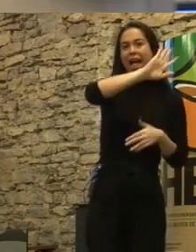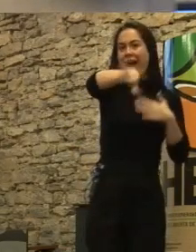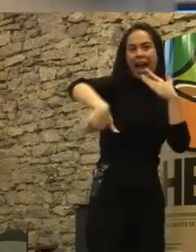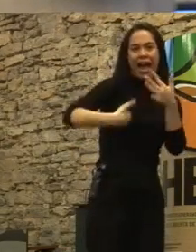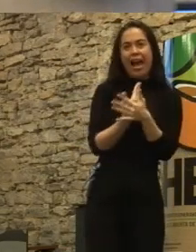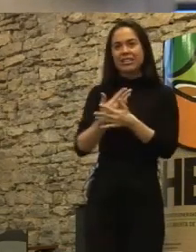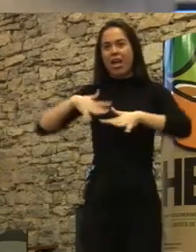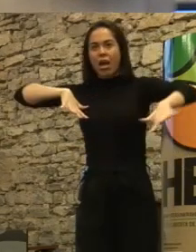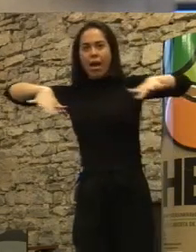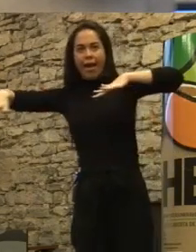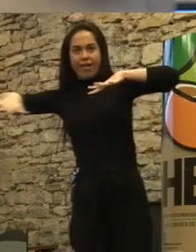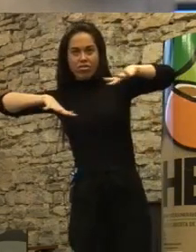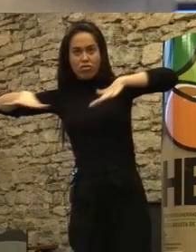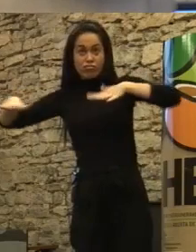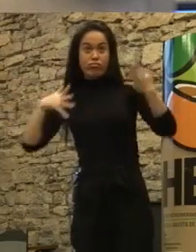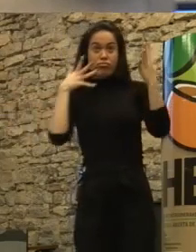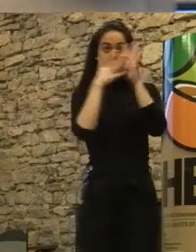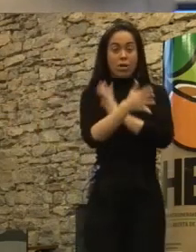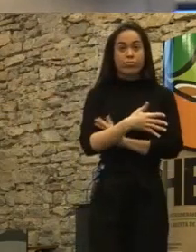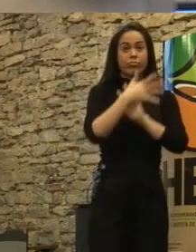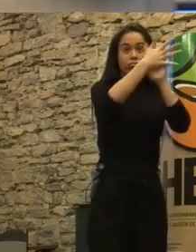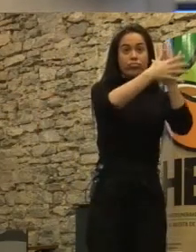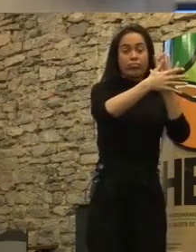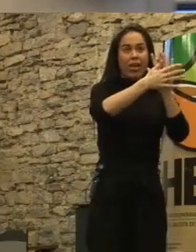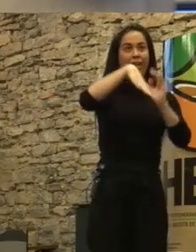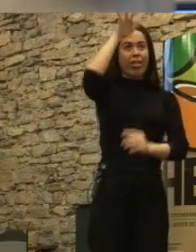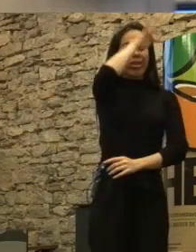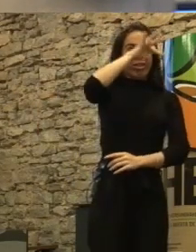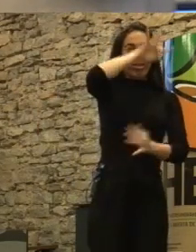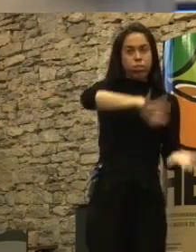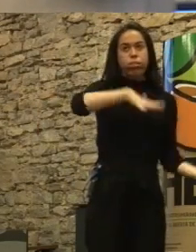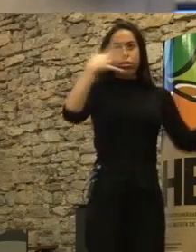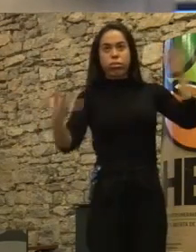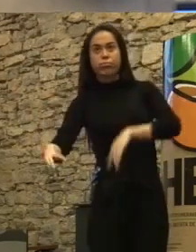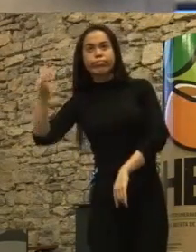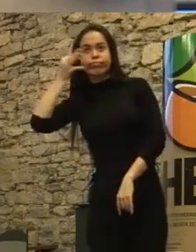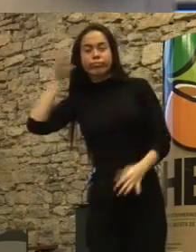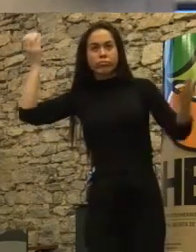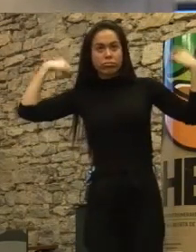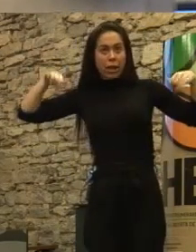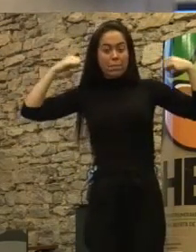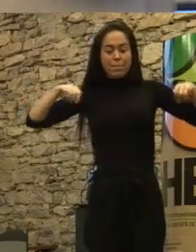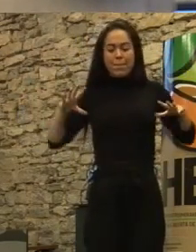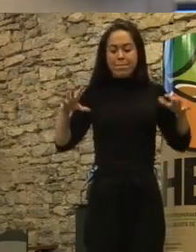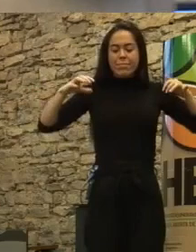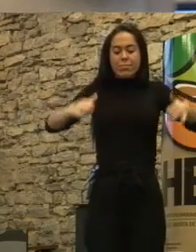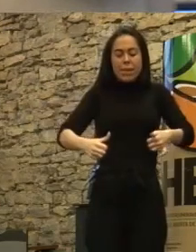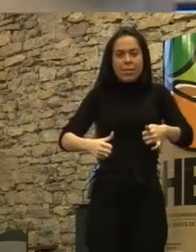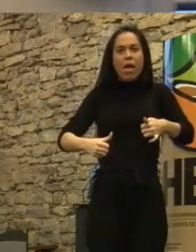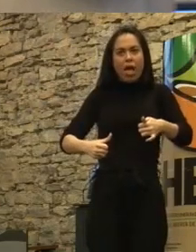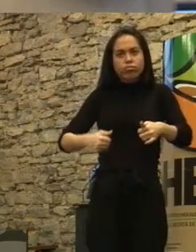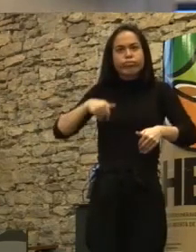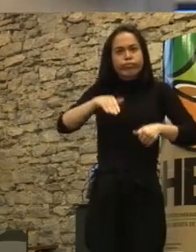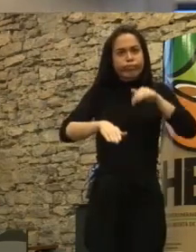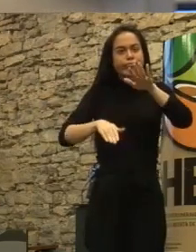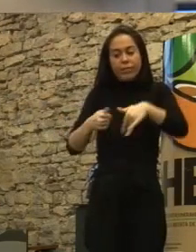la invitación, porque esto va de hacer, de avanzar, de emprender el viaje, empezando por casa, por lo que tenemos más cerquita,